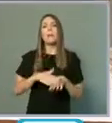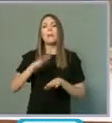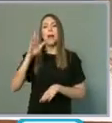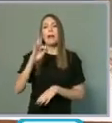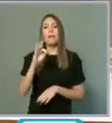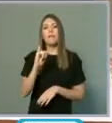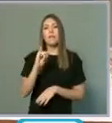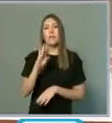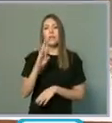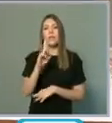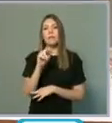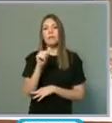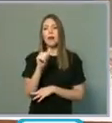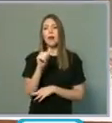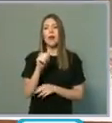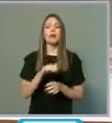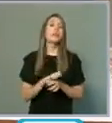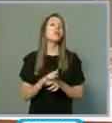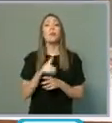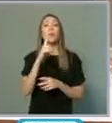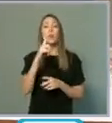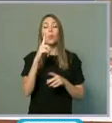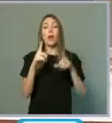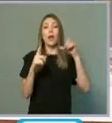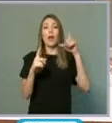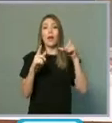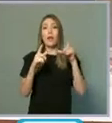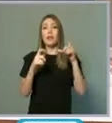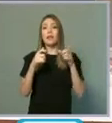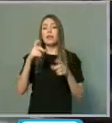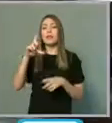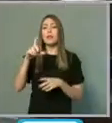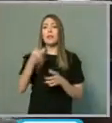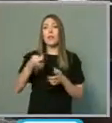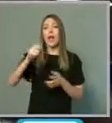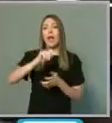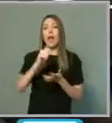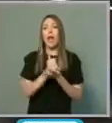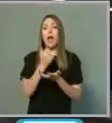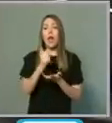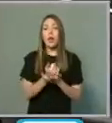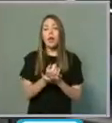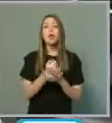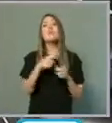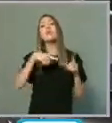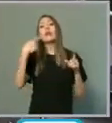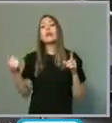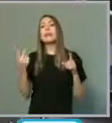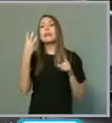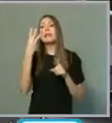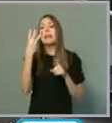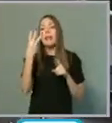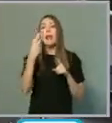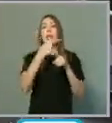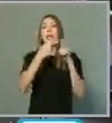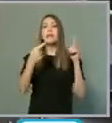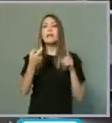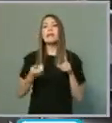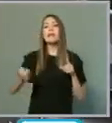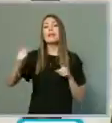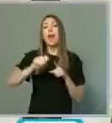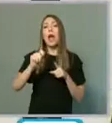sí es diferente. Por cada taza de arroz voy a agregar 3,5 tazas de agua. Y el tiempo de cocción sí va a